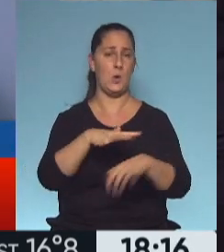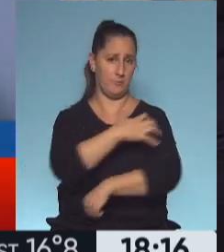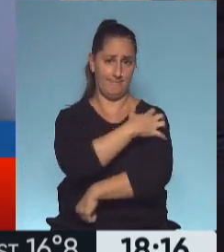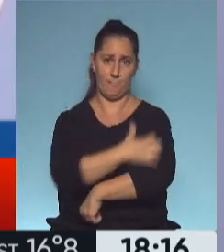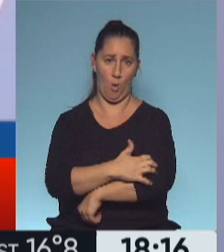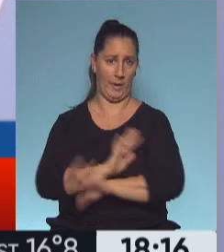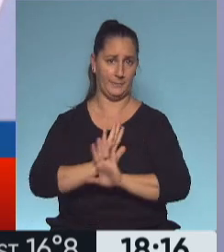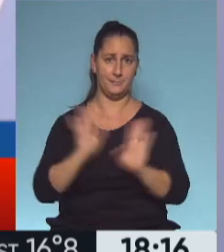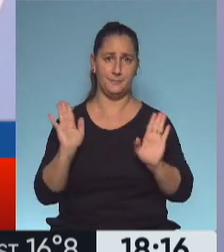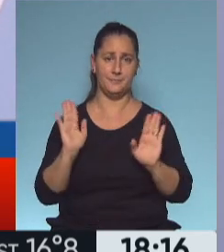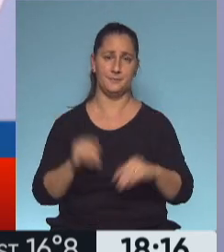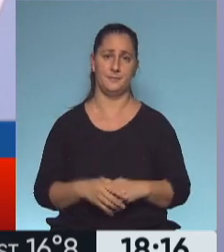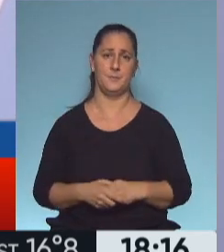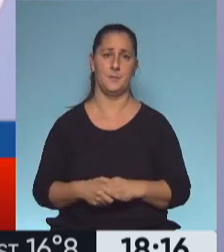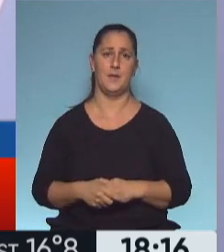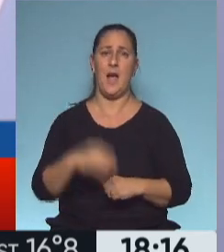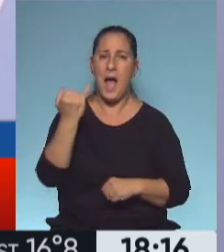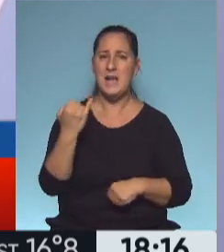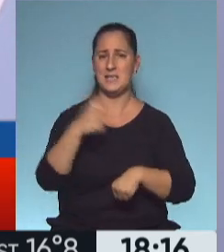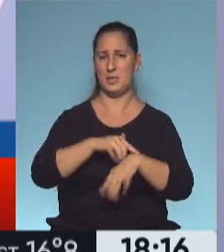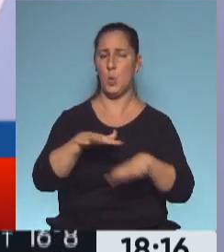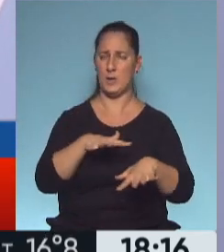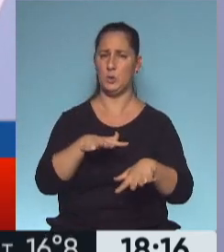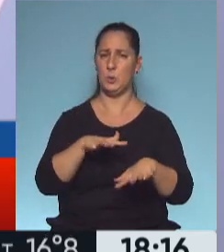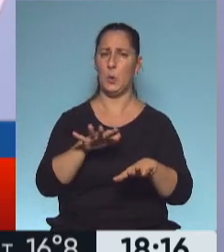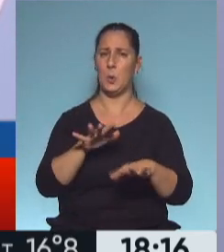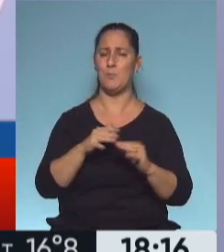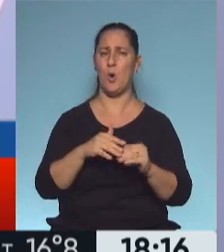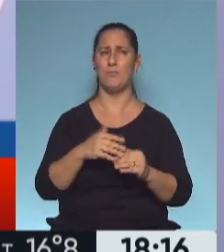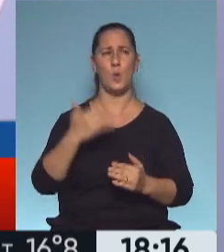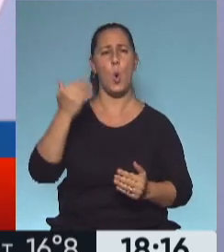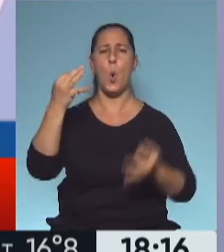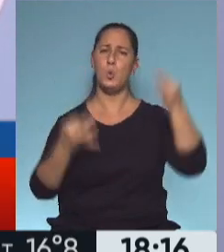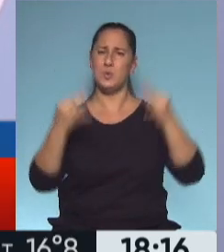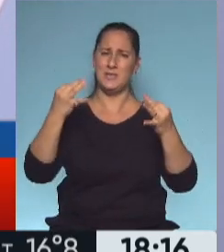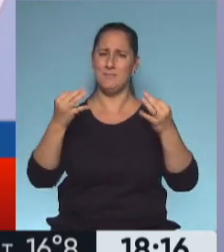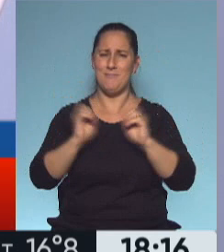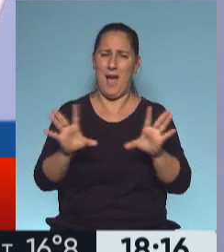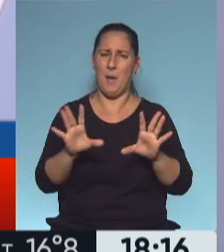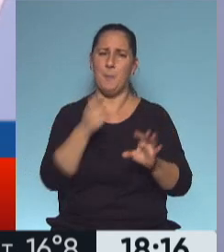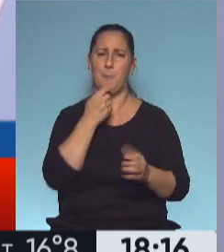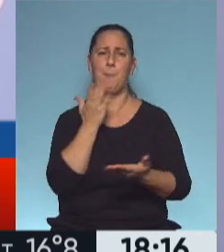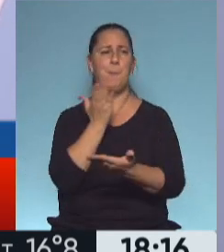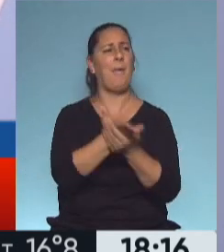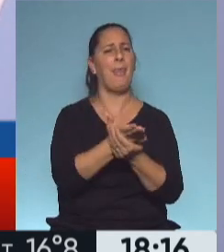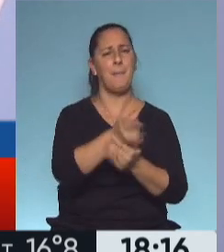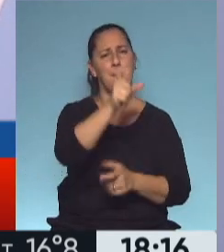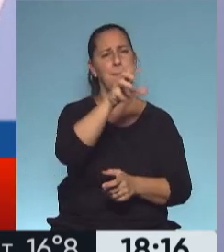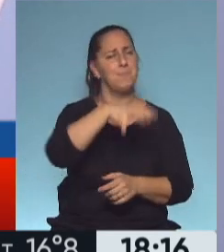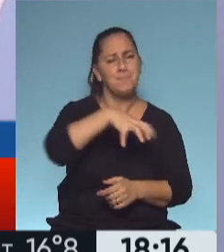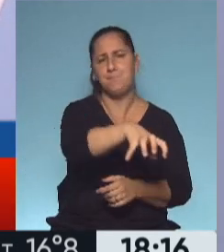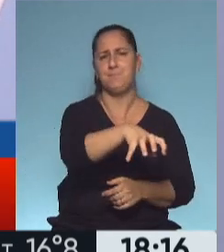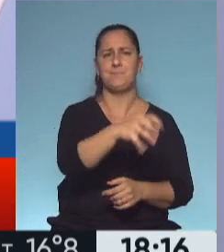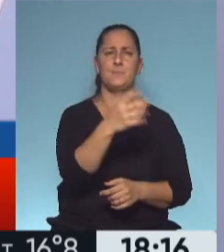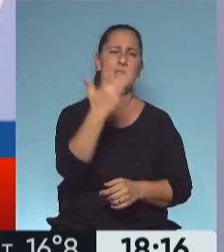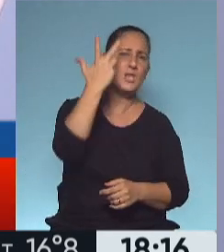pobreza. Enfrentamos una situación en la cual es injusto pedirle a un segmento de nuestra población, aproximadamente